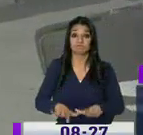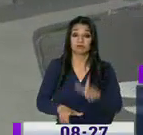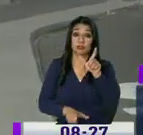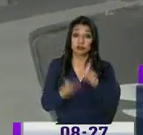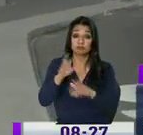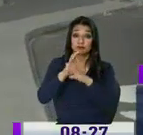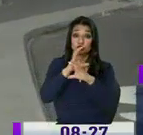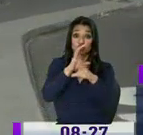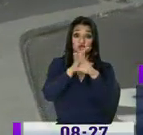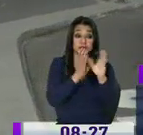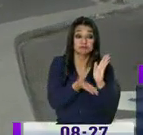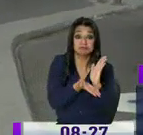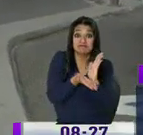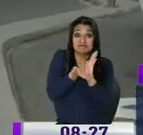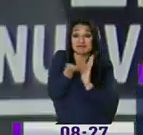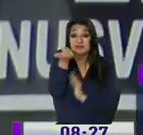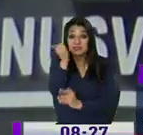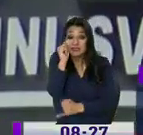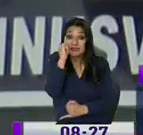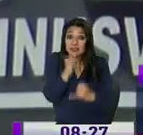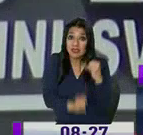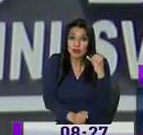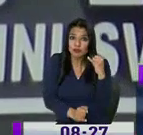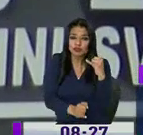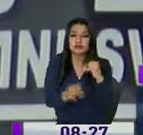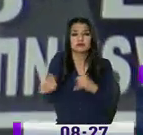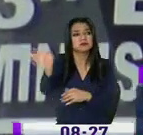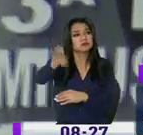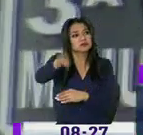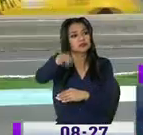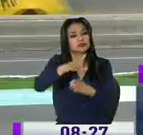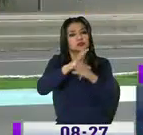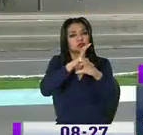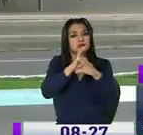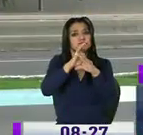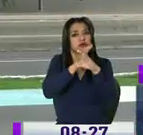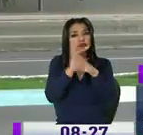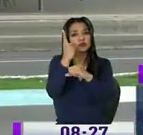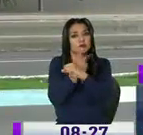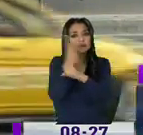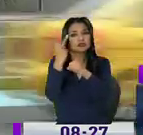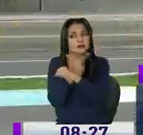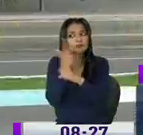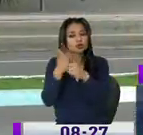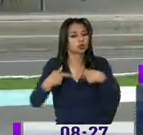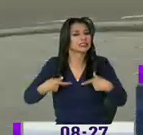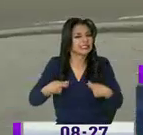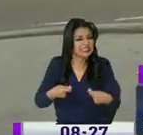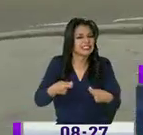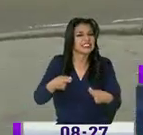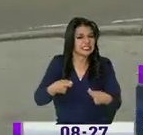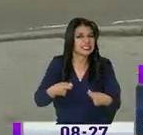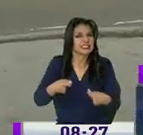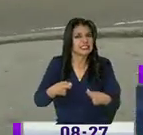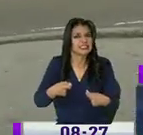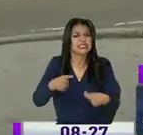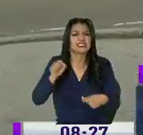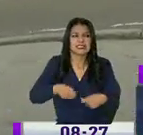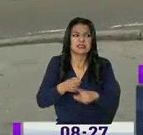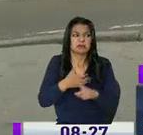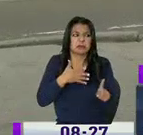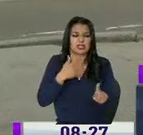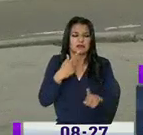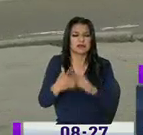que el incremento de 10 centavos en el pasaje para quienes toman más de una unidad representa un gasto significativo. Afecta a los más pobres,